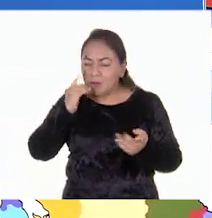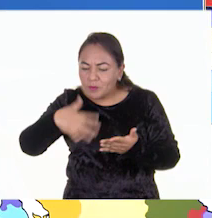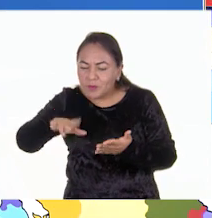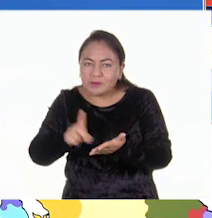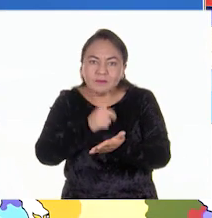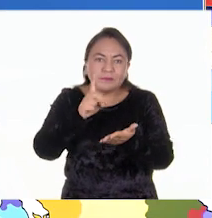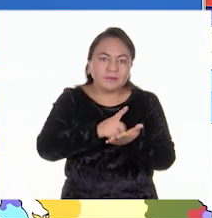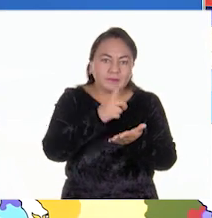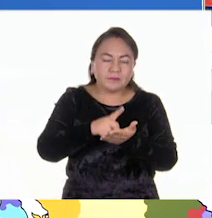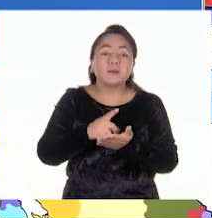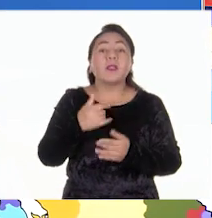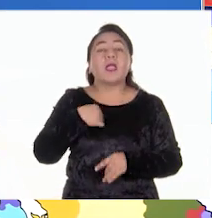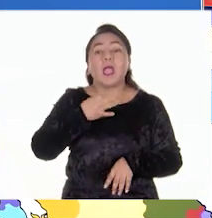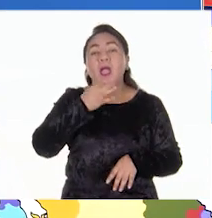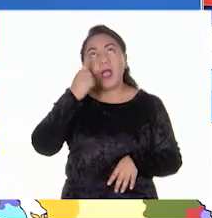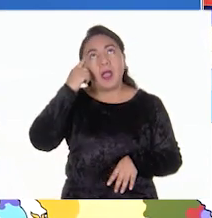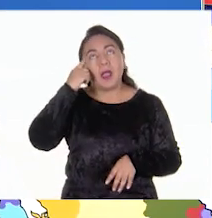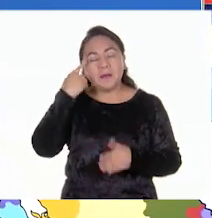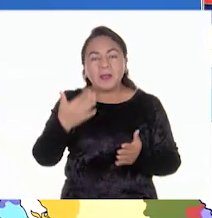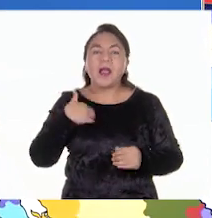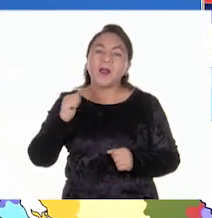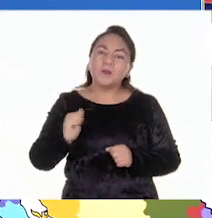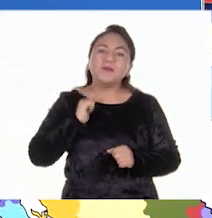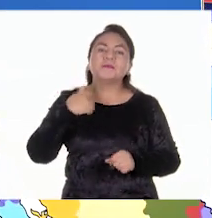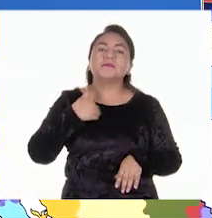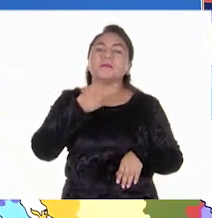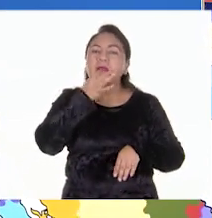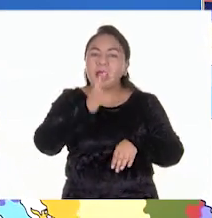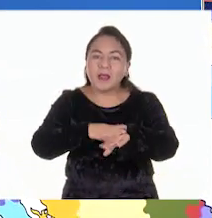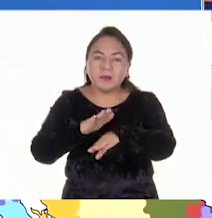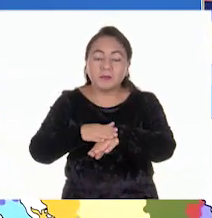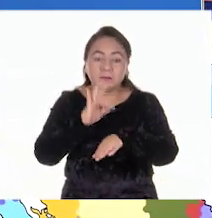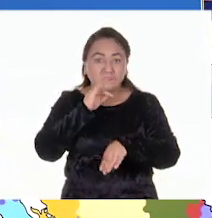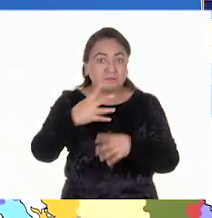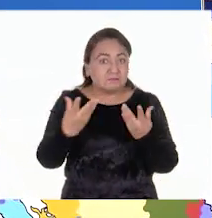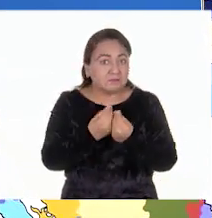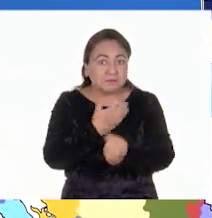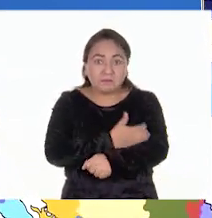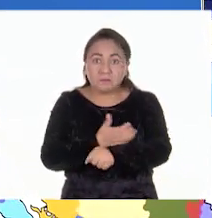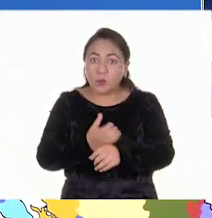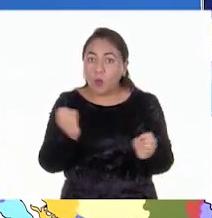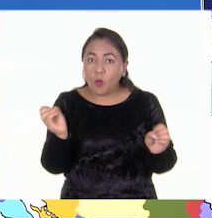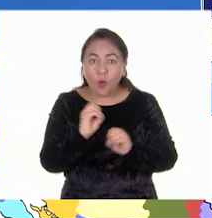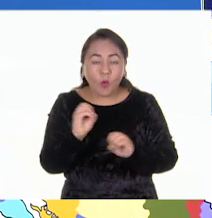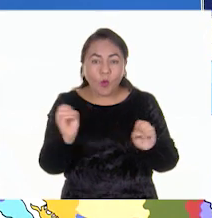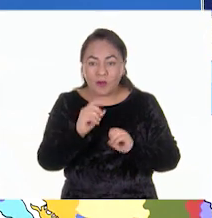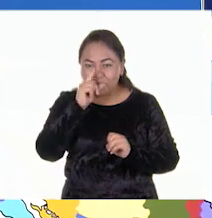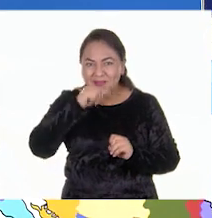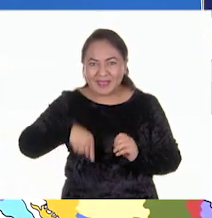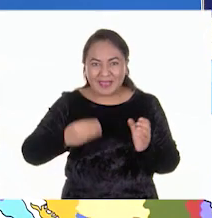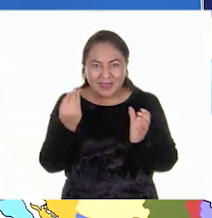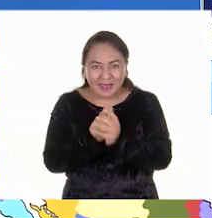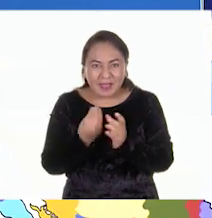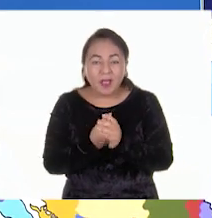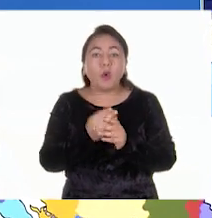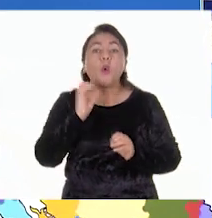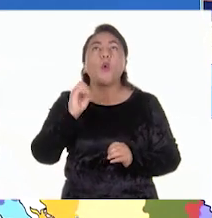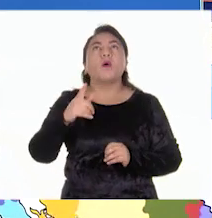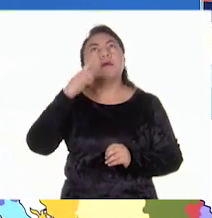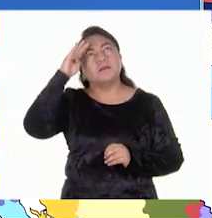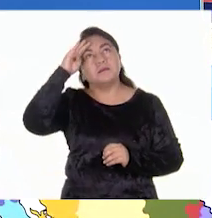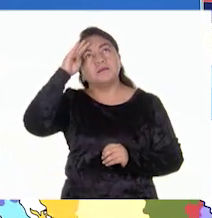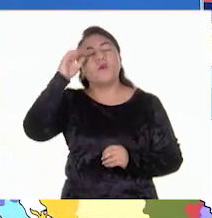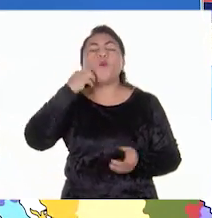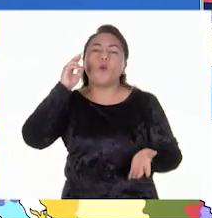para recordarles, niñas y niños, que si por algún motivo no pudieron acompañarnos en alguna de las sesiones o si quieren repasar